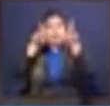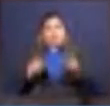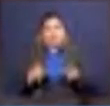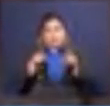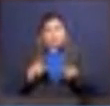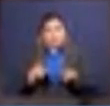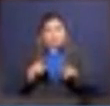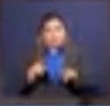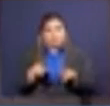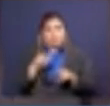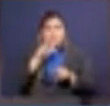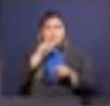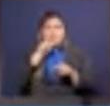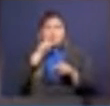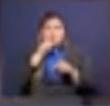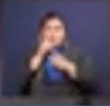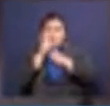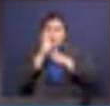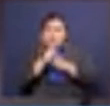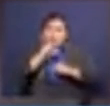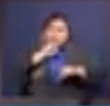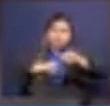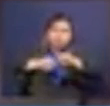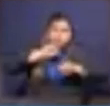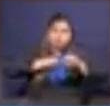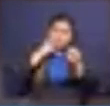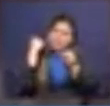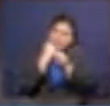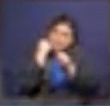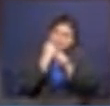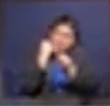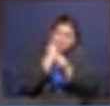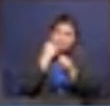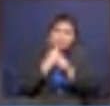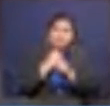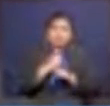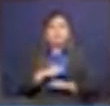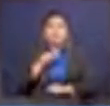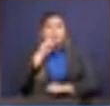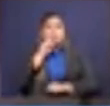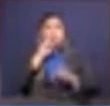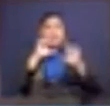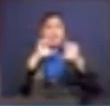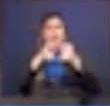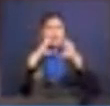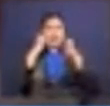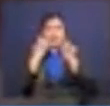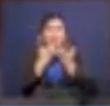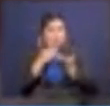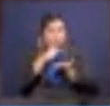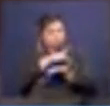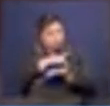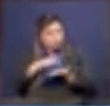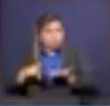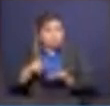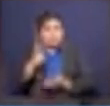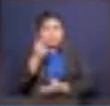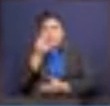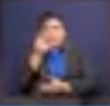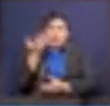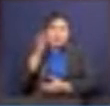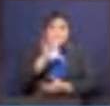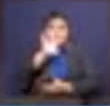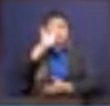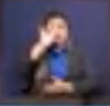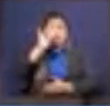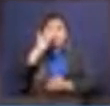lo lleva adelante un equipo en mayúscula, negrita y subrayado de casi